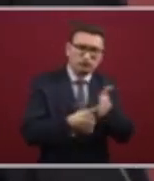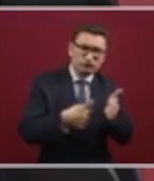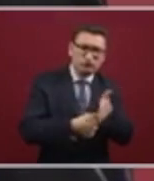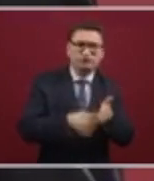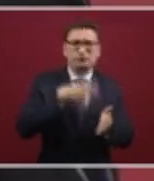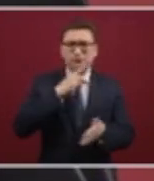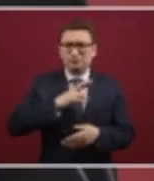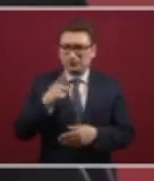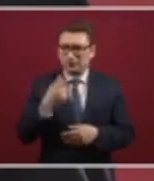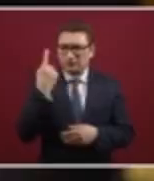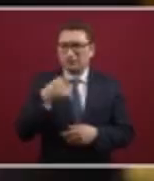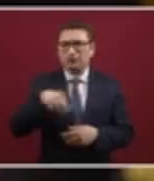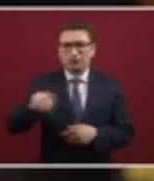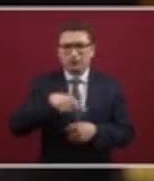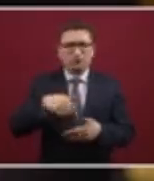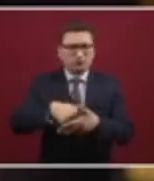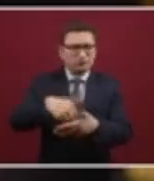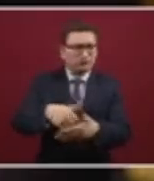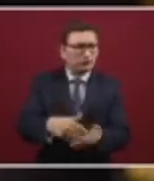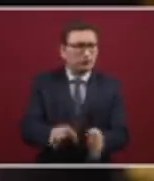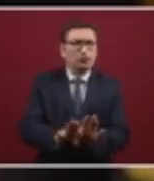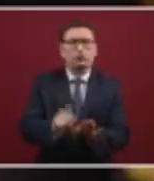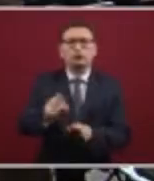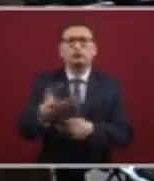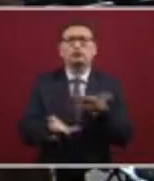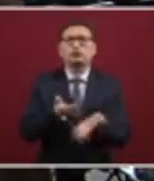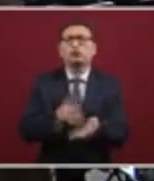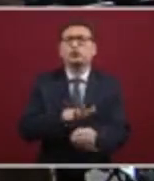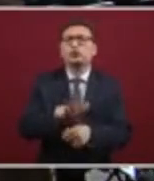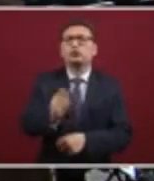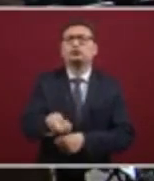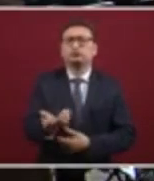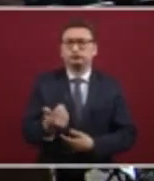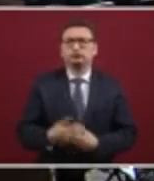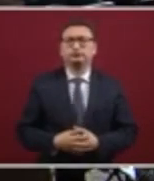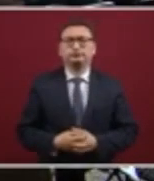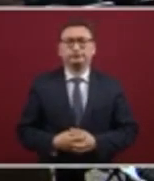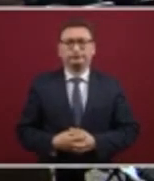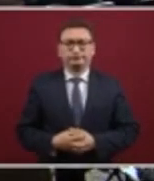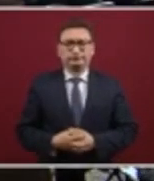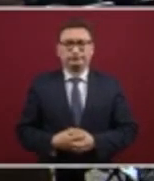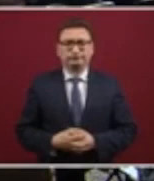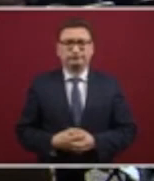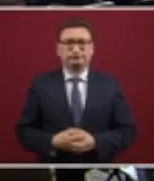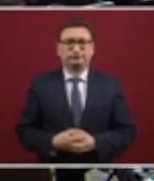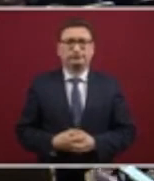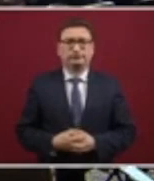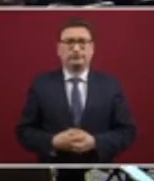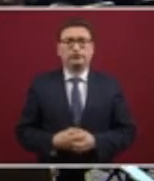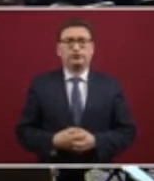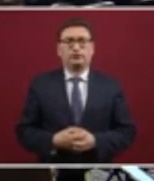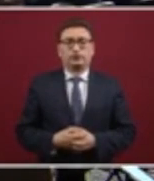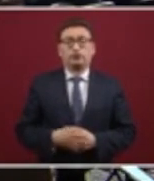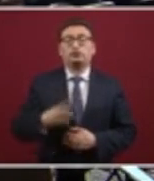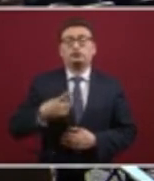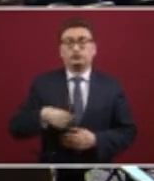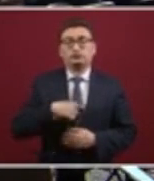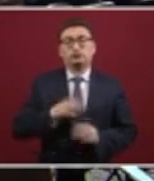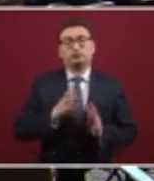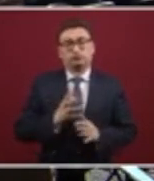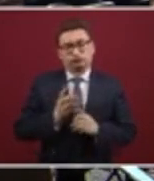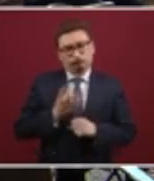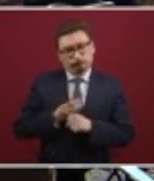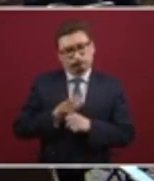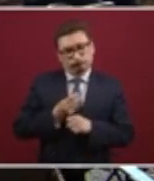digitalizador. ¿Qué propondría usted, señor presidente? Gracias. Bueno, estamos haciendo un ajuste. No